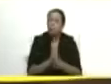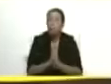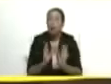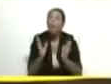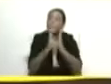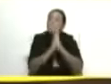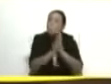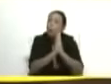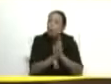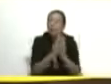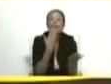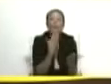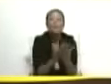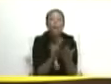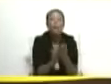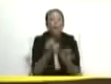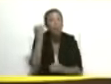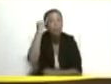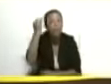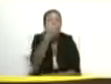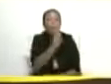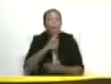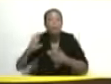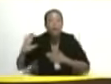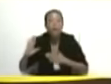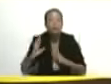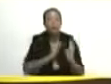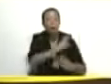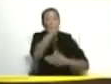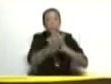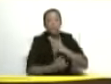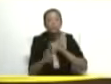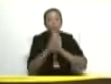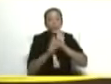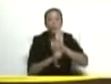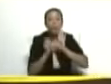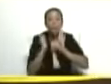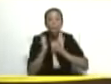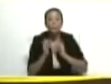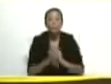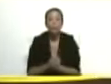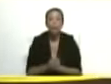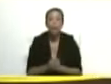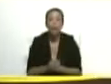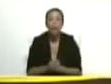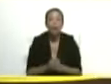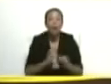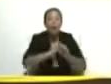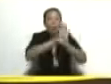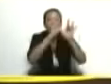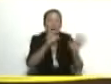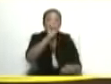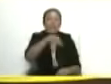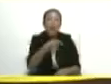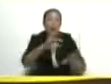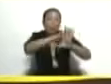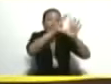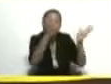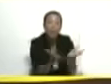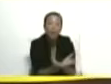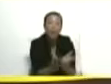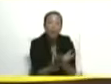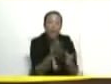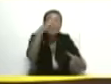Y fue cuando se planteó entonces cumplir la agenda constitucional, con pandemia o sin pandemia.